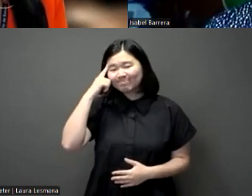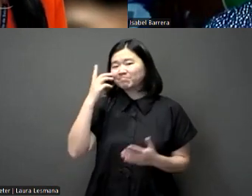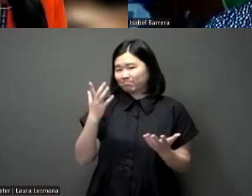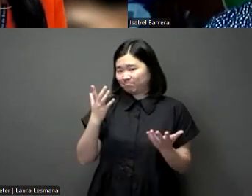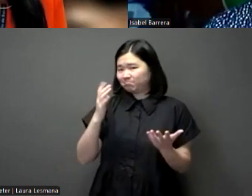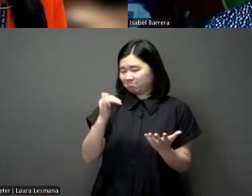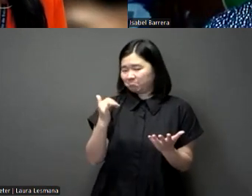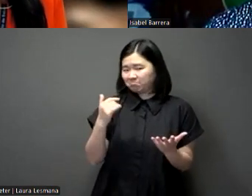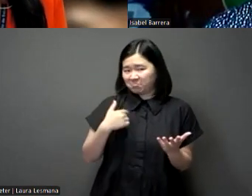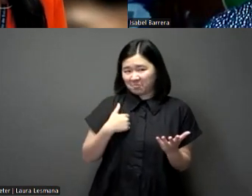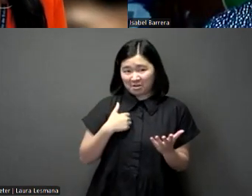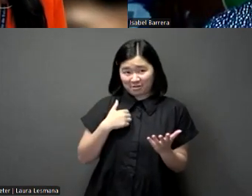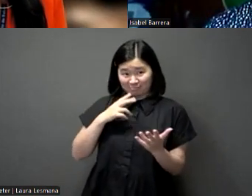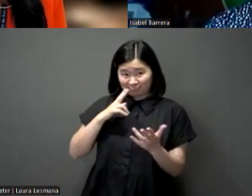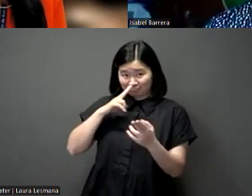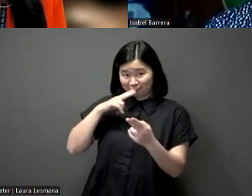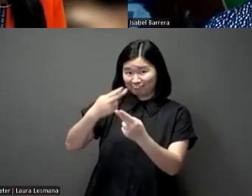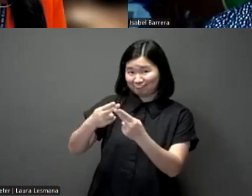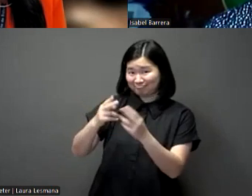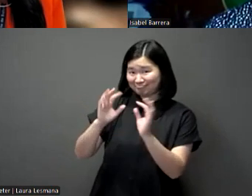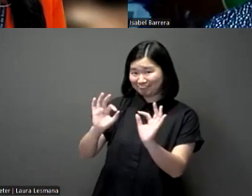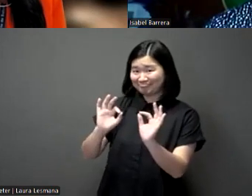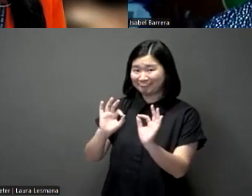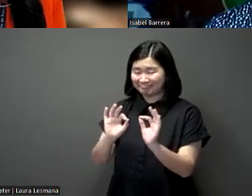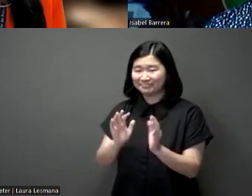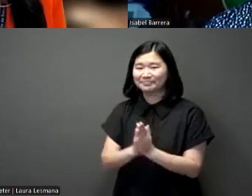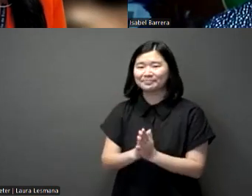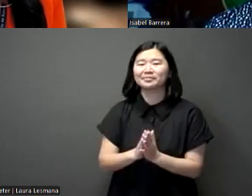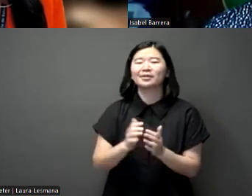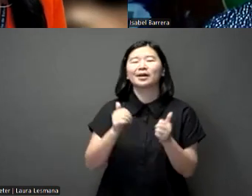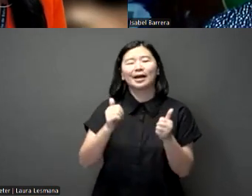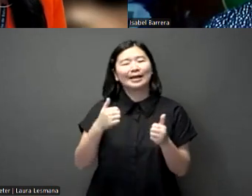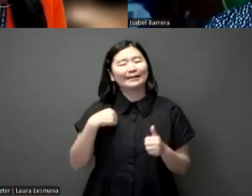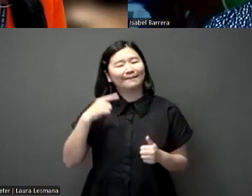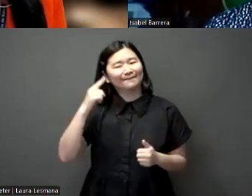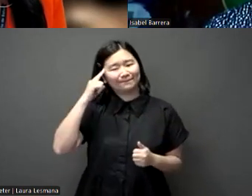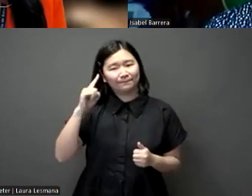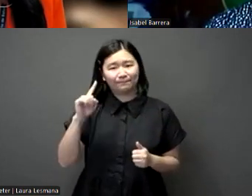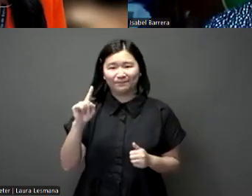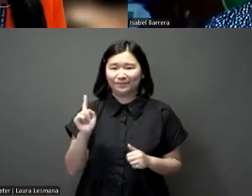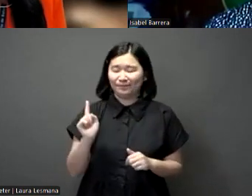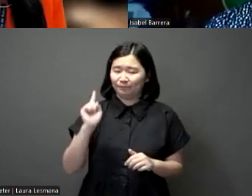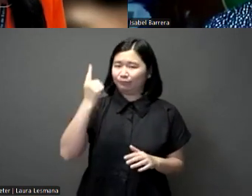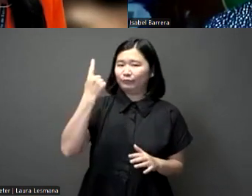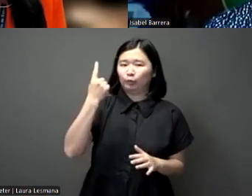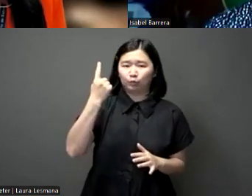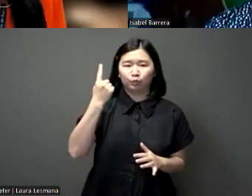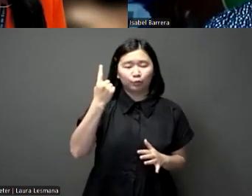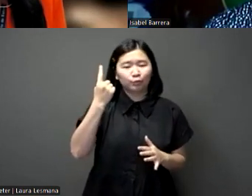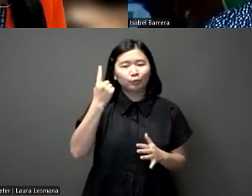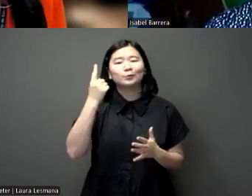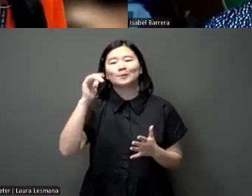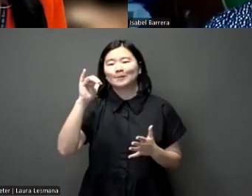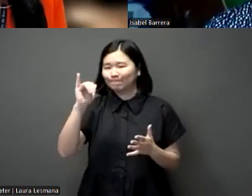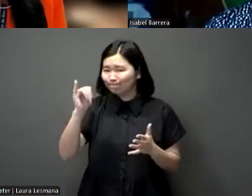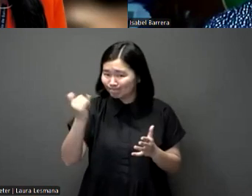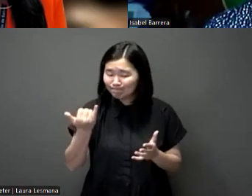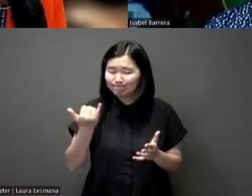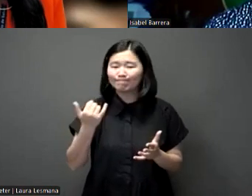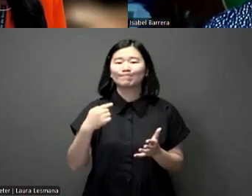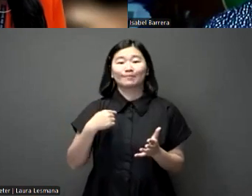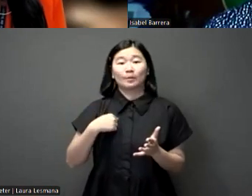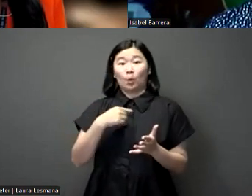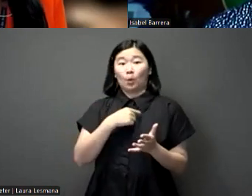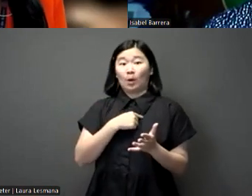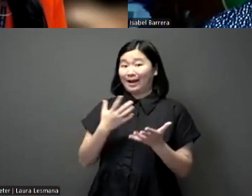es en varias direcciones, ¿cierto? Entendiendo cuál es la población que estemos analizando. Por